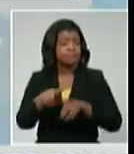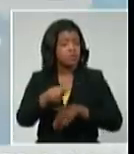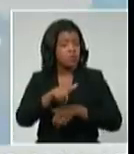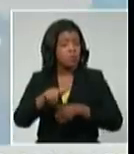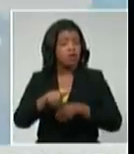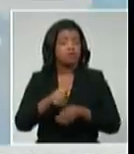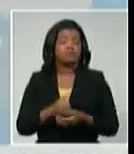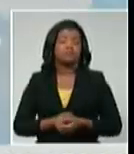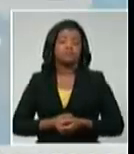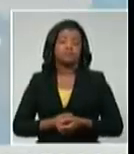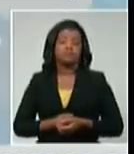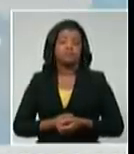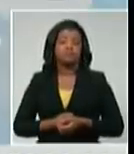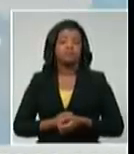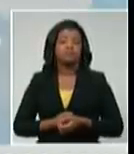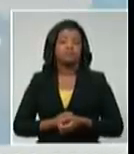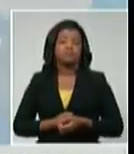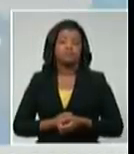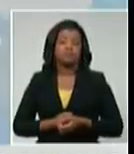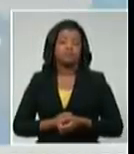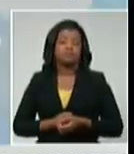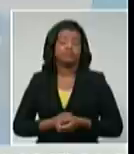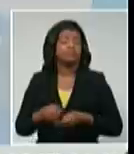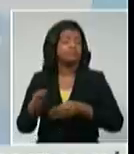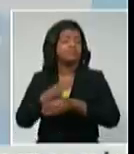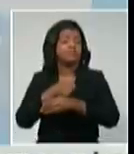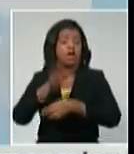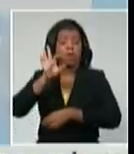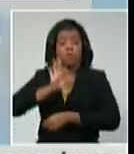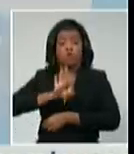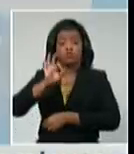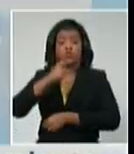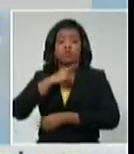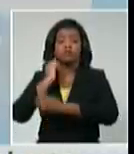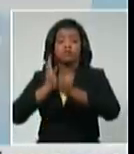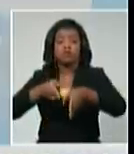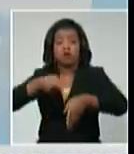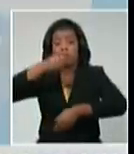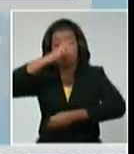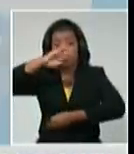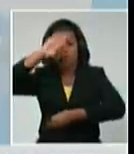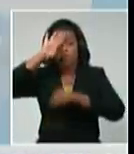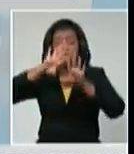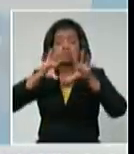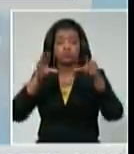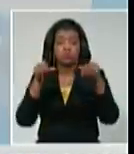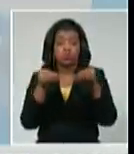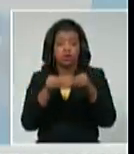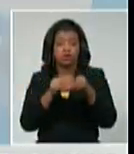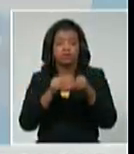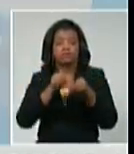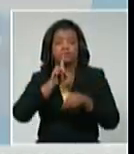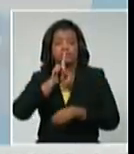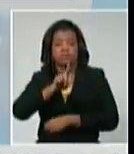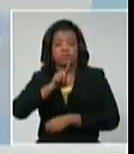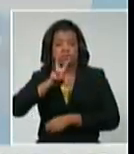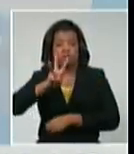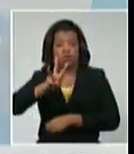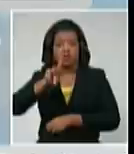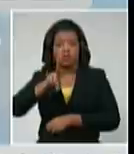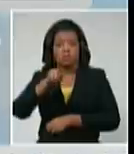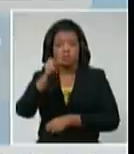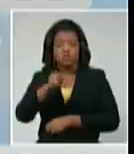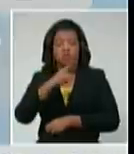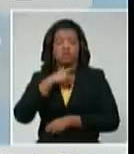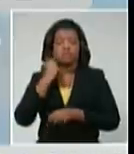la letalidad de Cuba, o sea que se acumulen ya un total de 131 fallecidos en nuestro